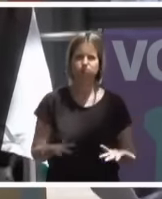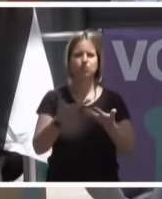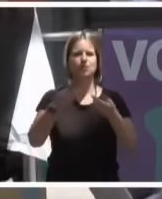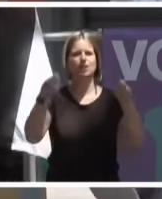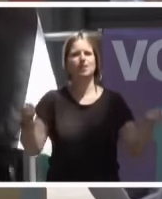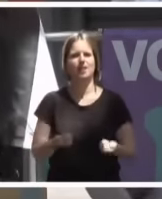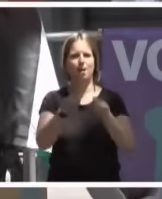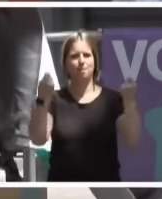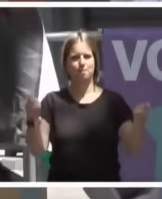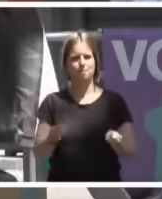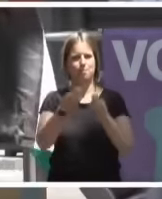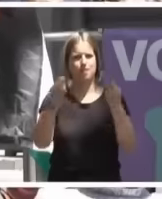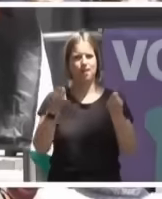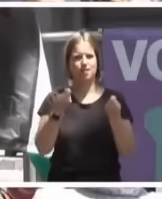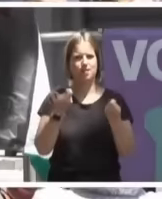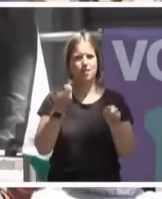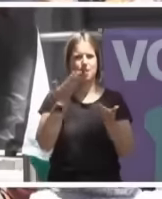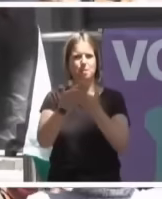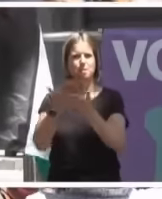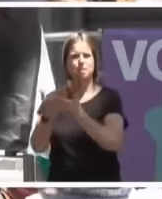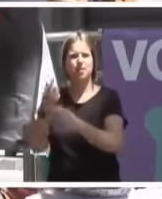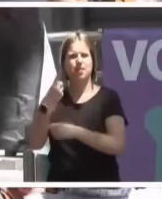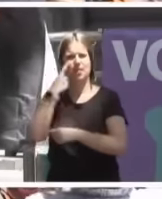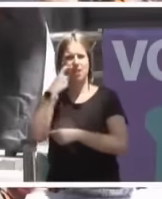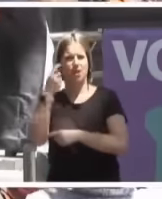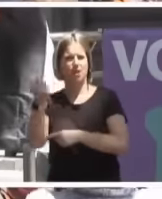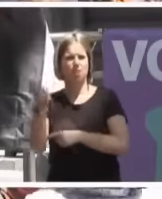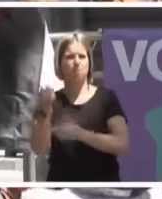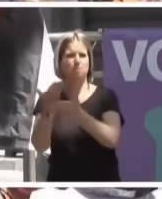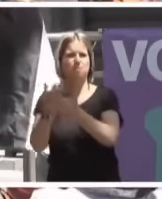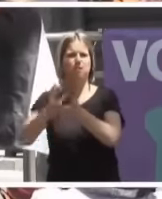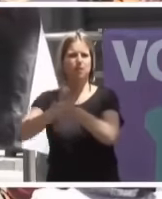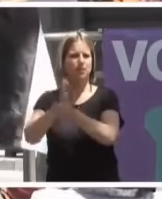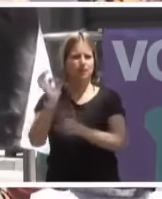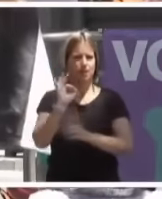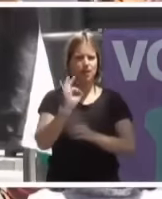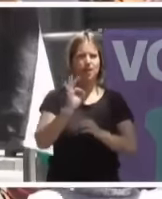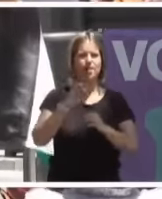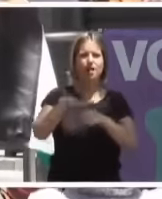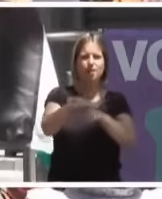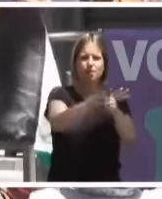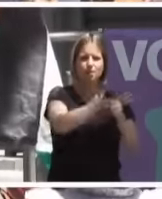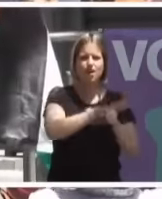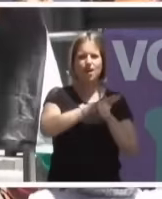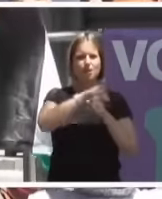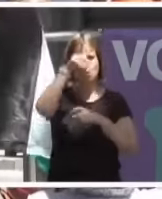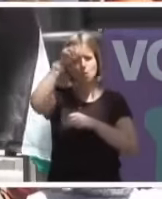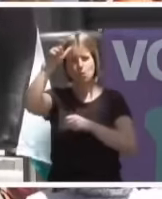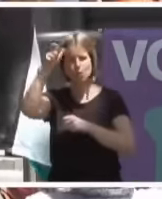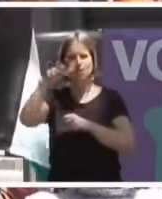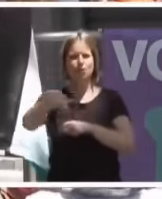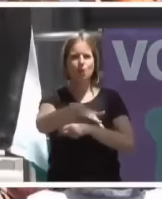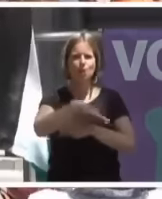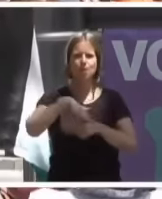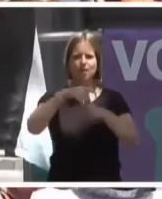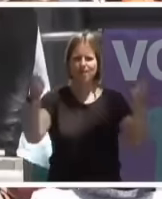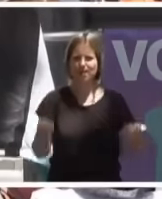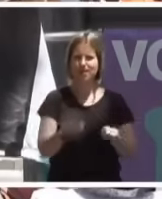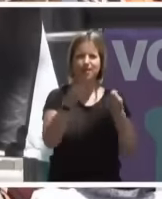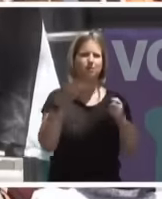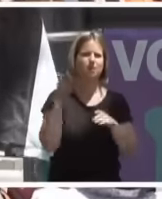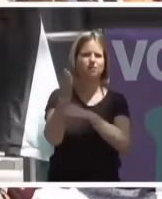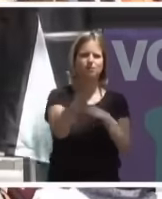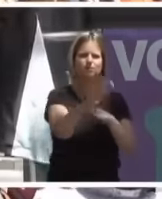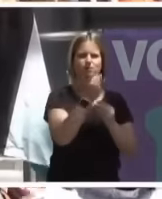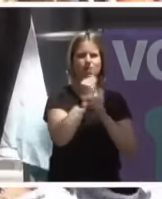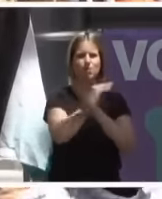más, sin pedirle ni un solo euro a los bancos, haciendo campaña barrio a barrio, pueblo a pueblo, plaza a plaza. Sois lo mejor que